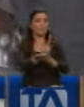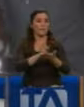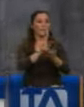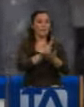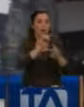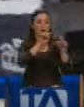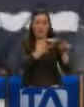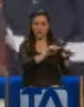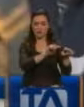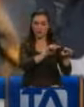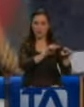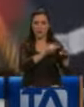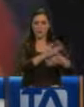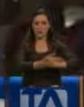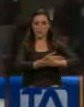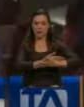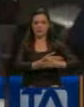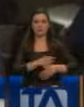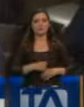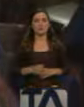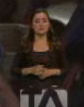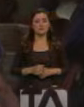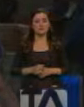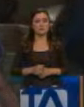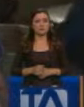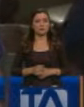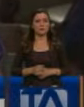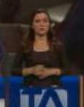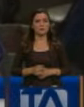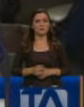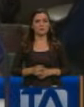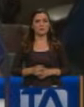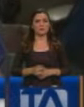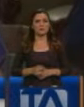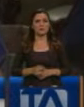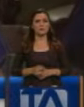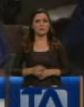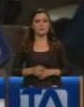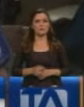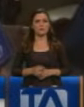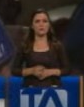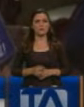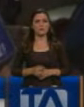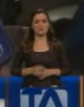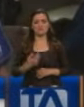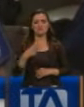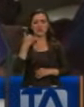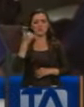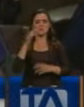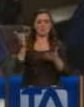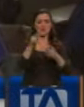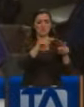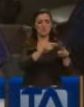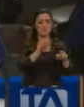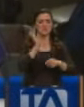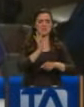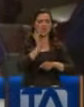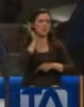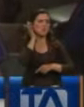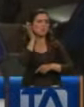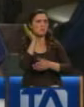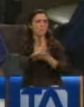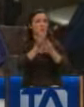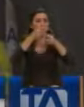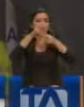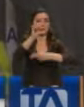a la mujer y al bebé en sus brazos. Un joven me llamó, me dice que una chica se encuentra sospechosa con un bebé en barrio